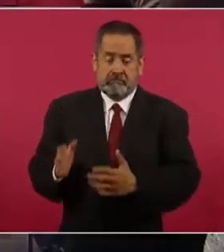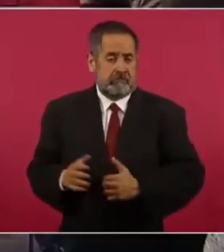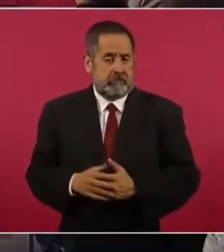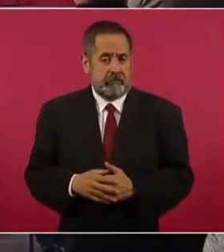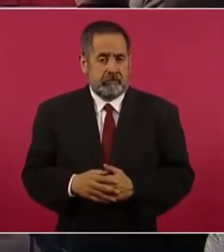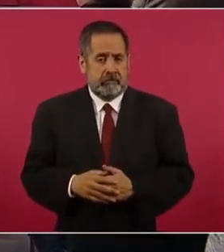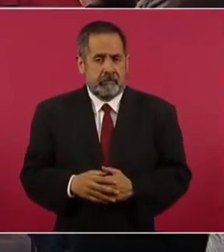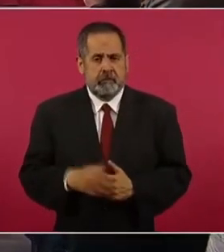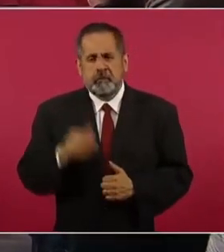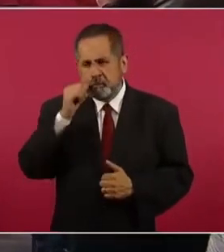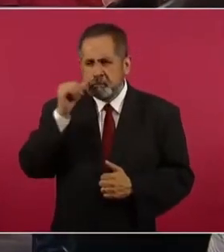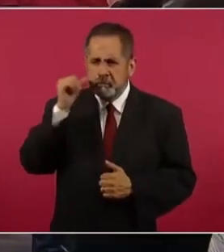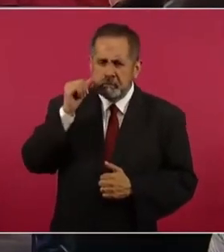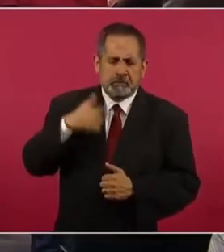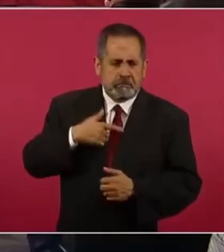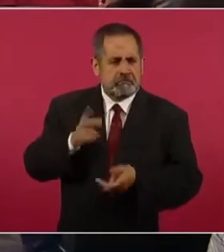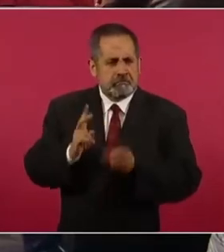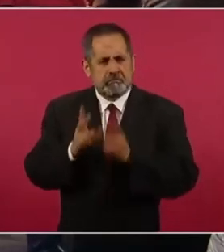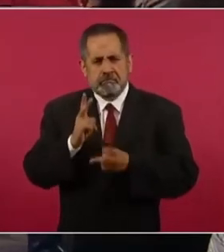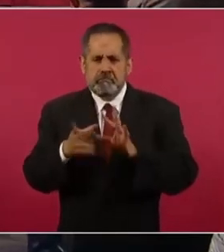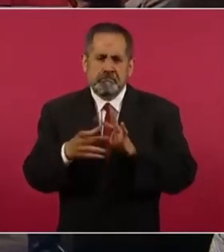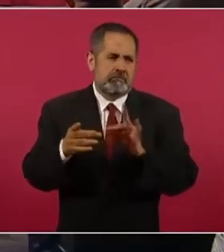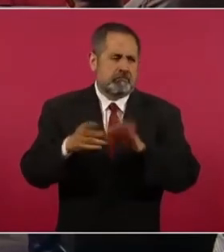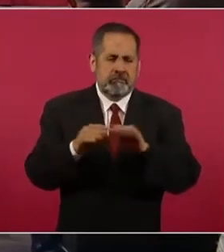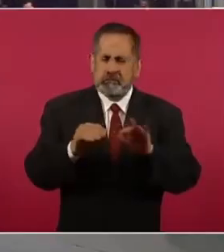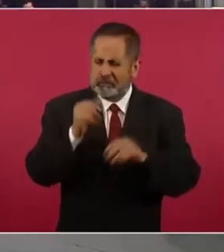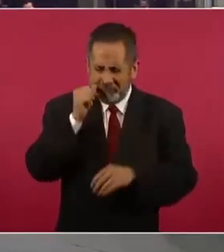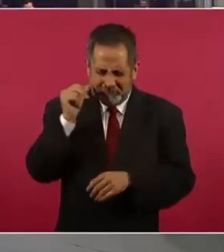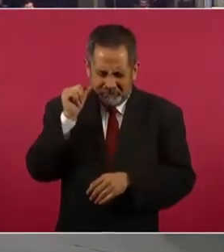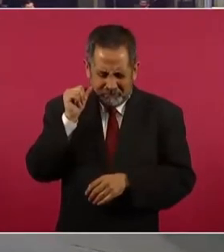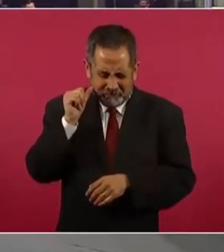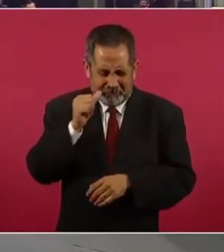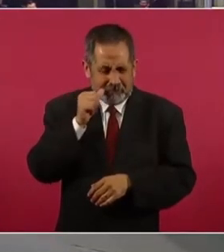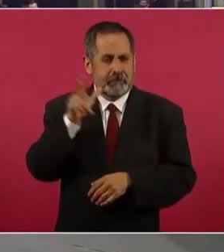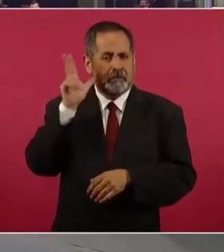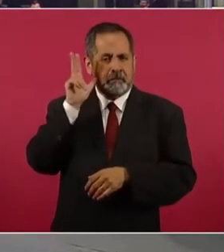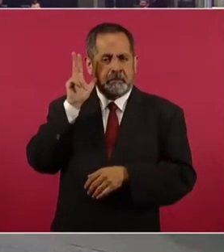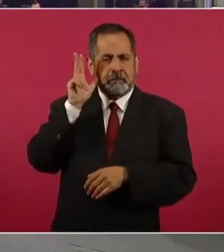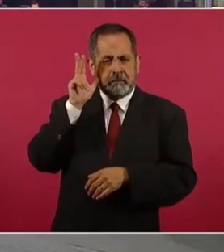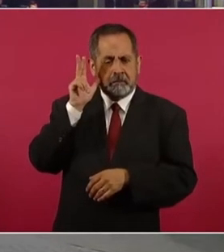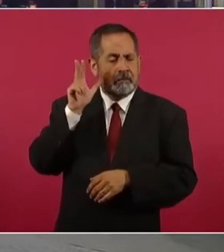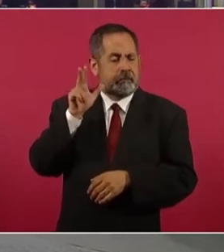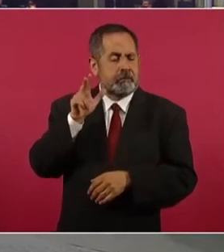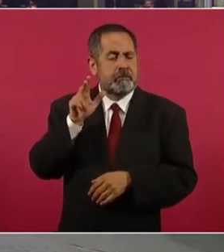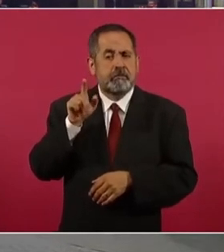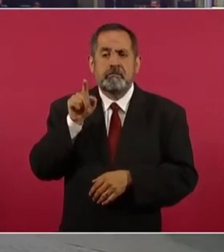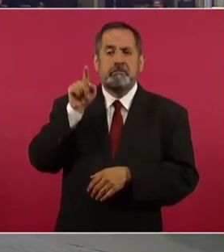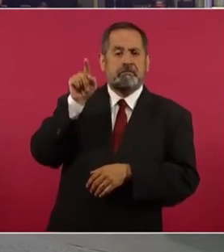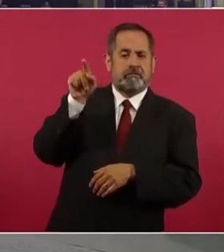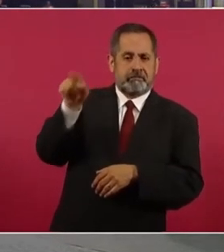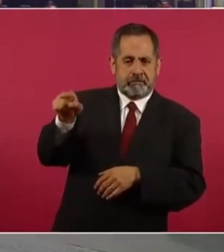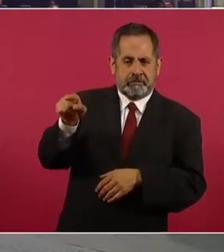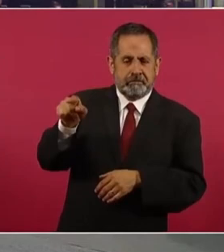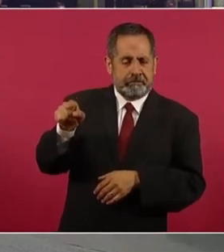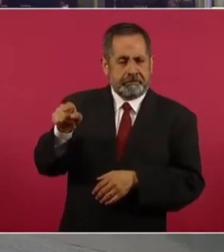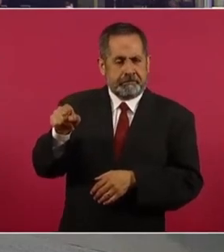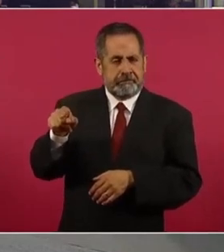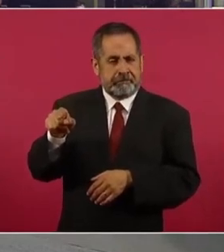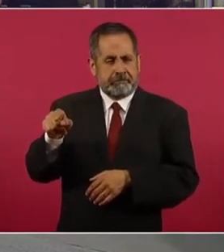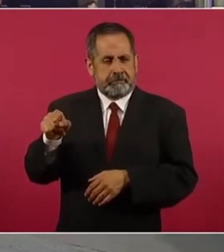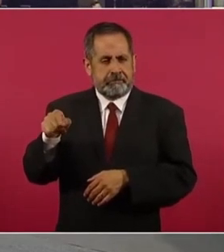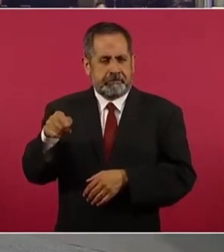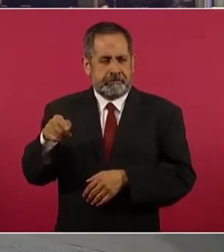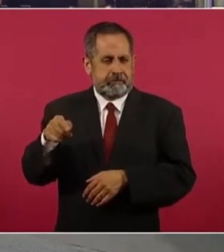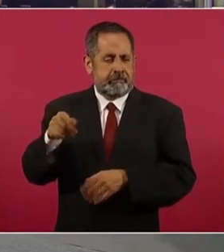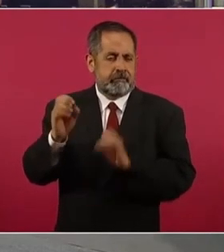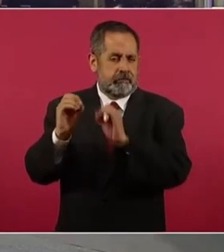y ayer hablaba yo, o antier, que estuvimos en la Ciudad de